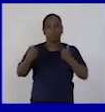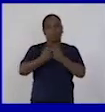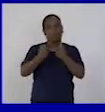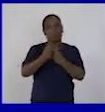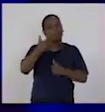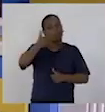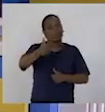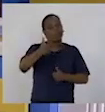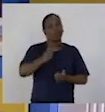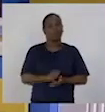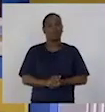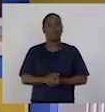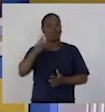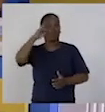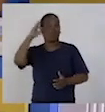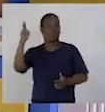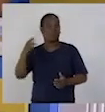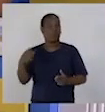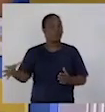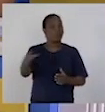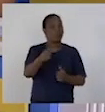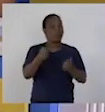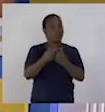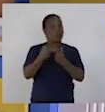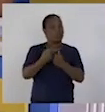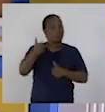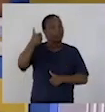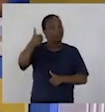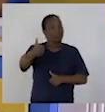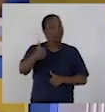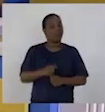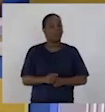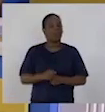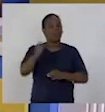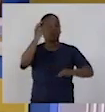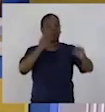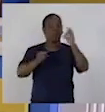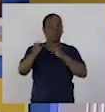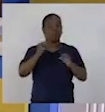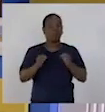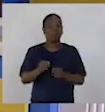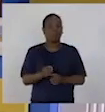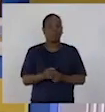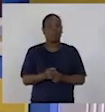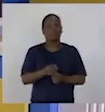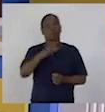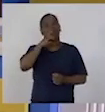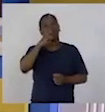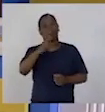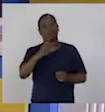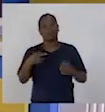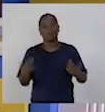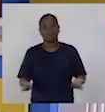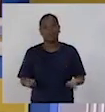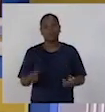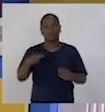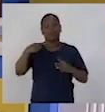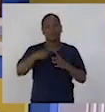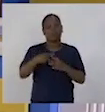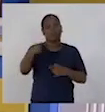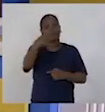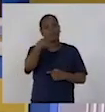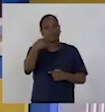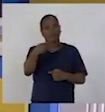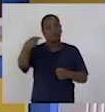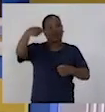choques efectivos. Recuerden que todos estos choques efectivos son de las partículas reaccionantes para que a la vez que el factor